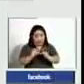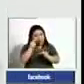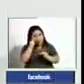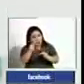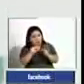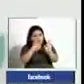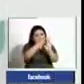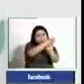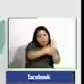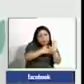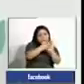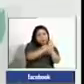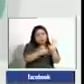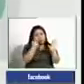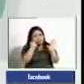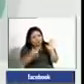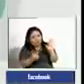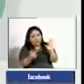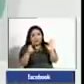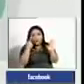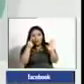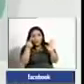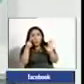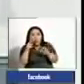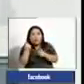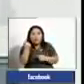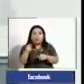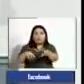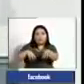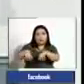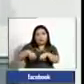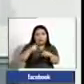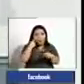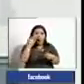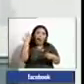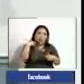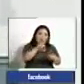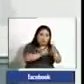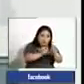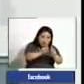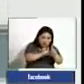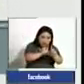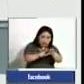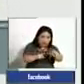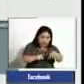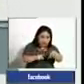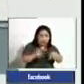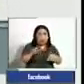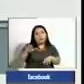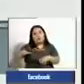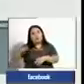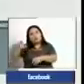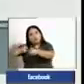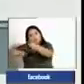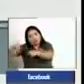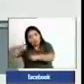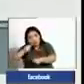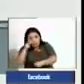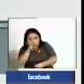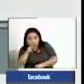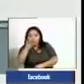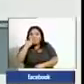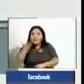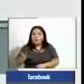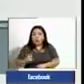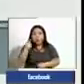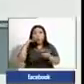mapa, donde ya vemos que ya no están solo los departamentos. Aparecía primero solo Santa Ana y aparecía Usulután y Morazán. Uh-huh. Ahora ya